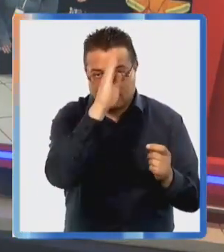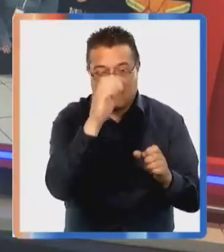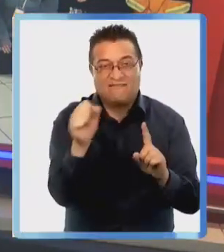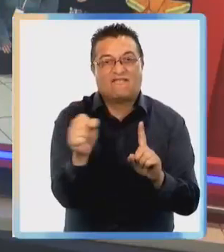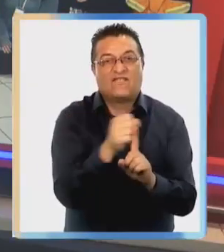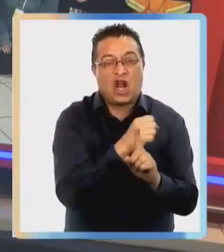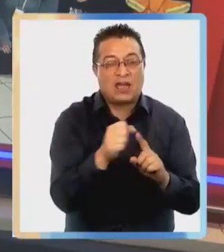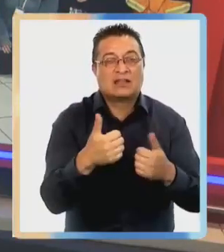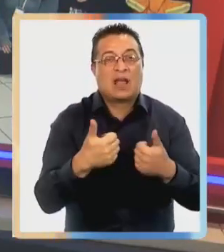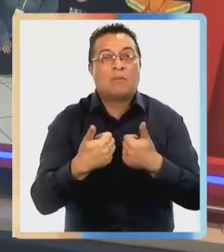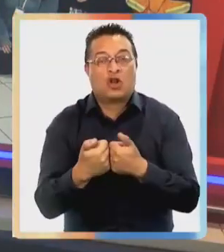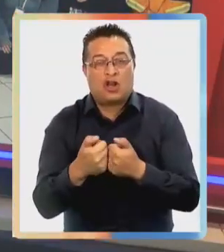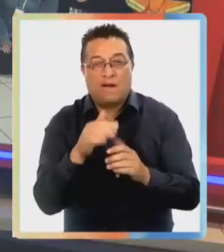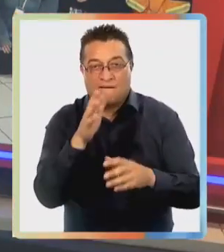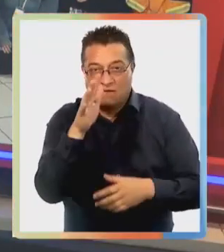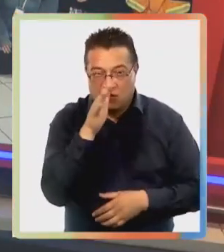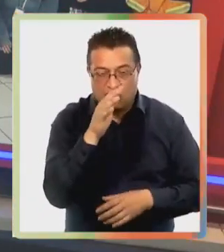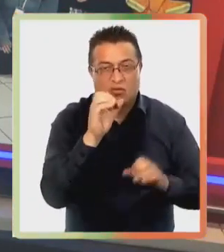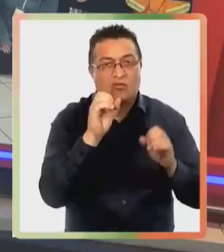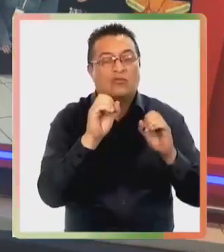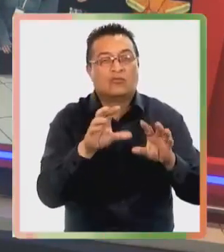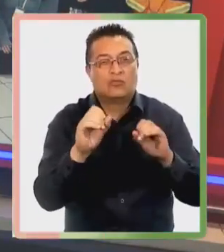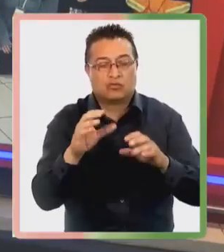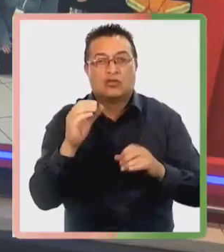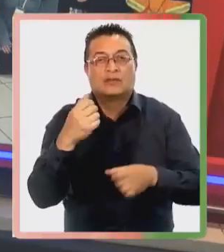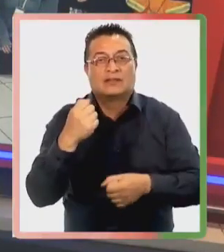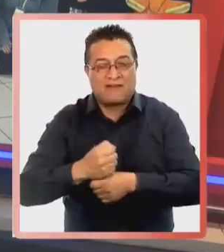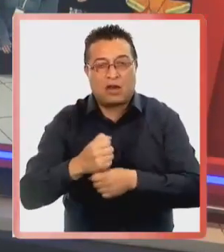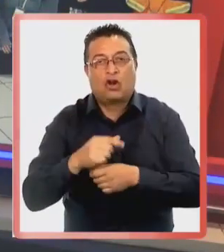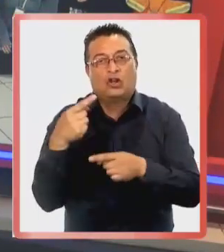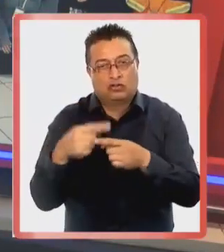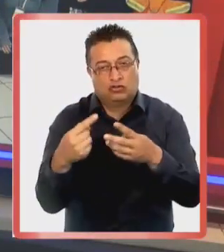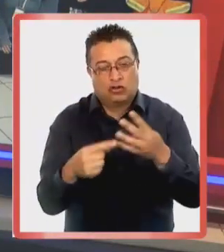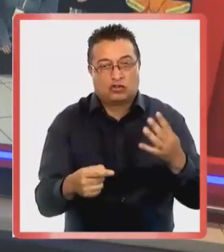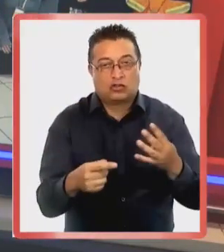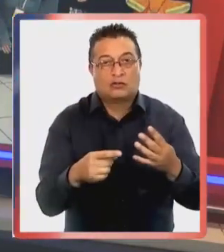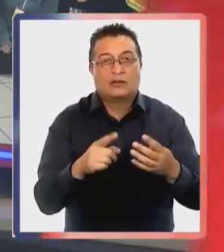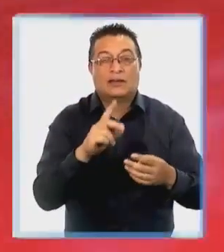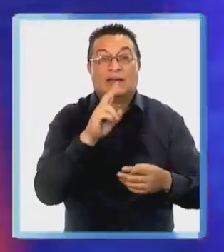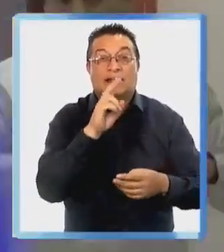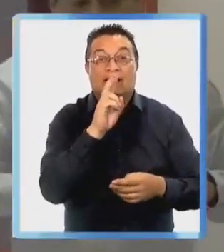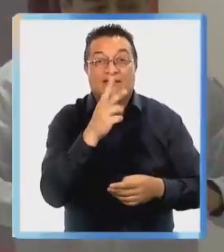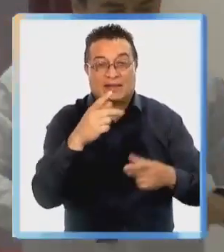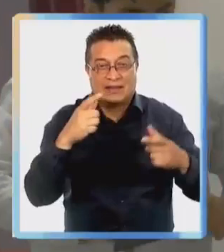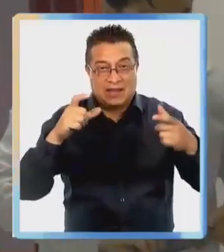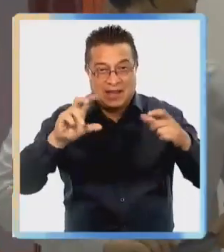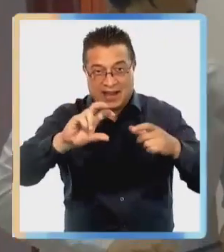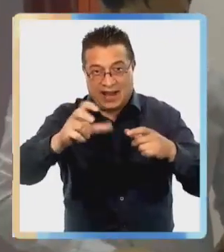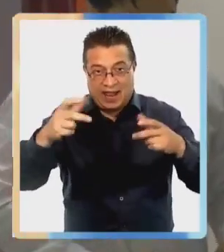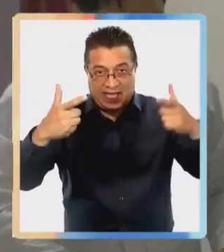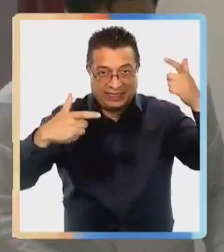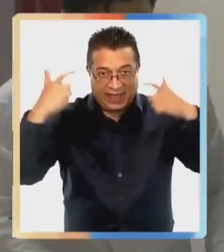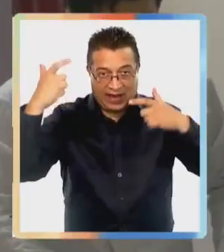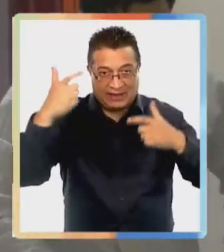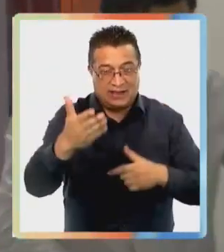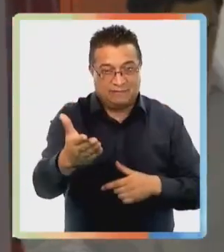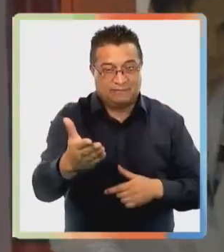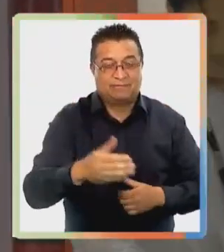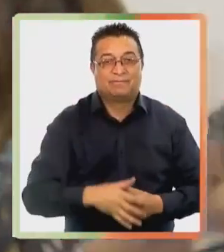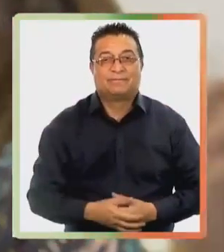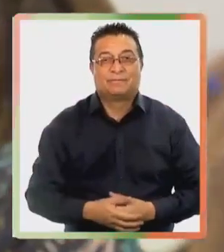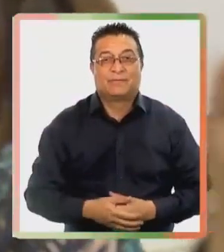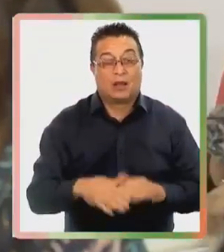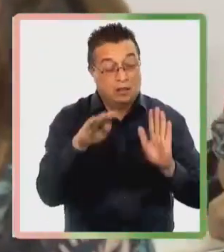el bullying, formación de oficios, entre muchos más. Telecanal de Talca con los detalles. La oferta